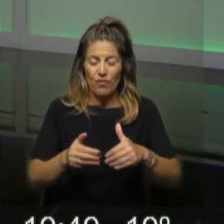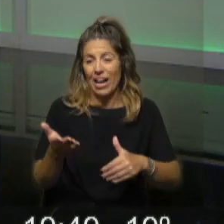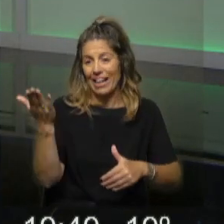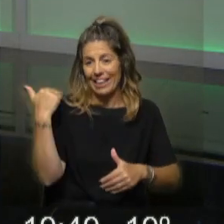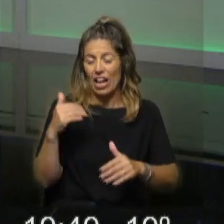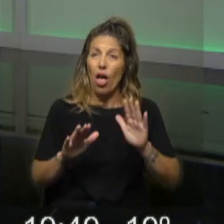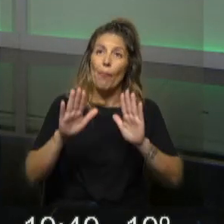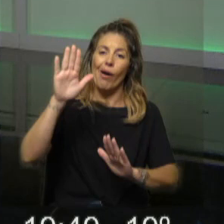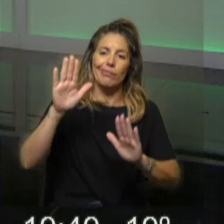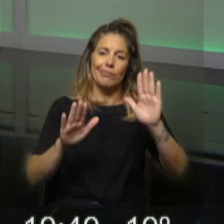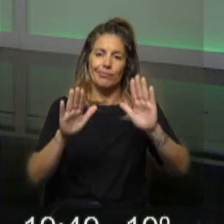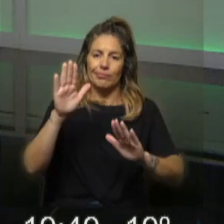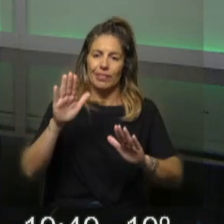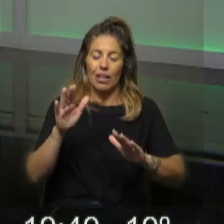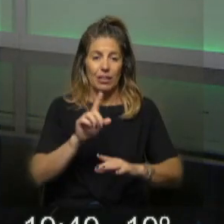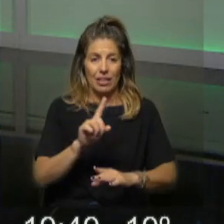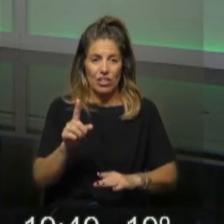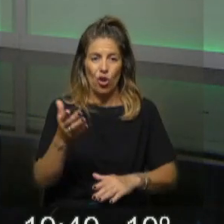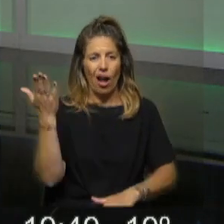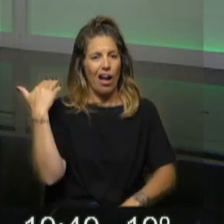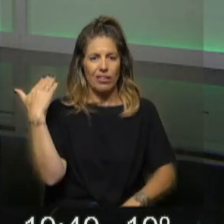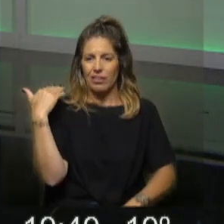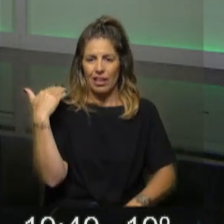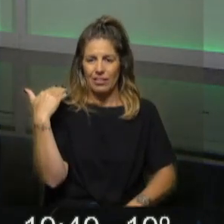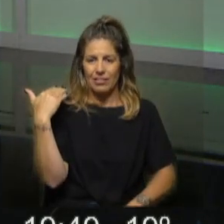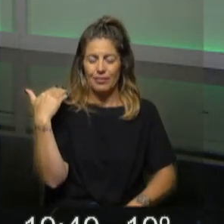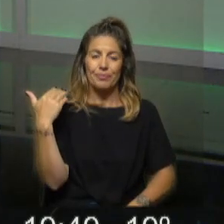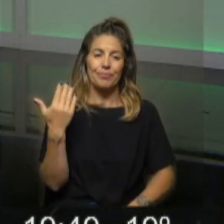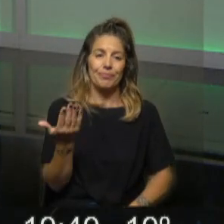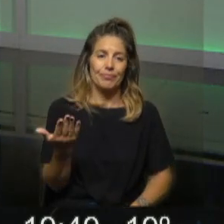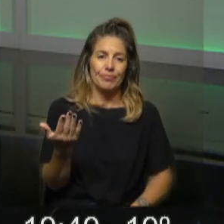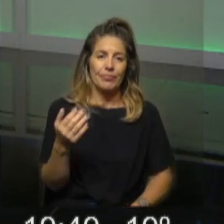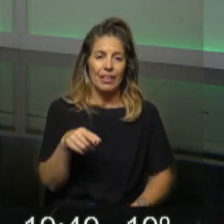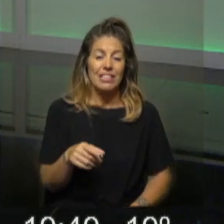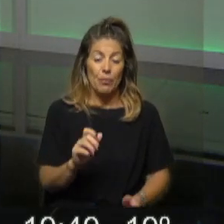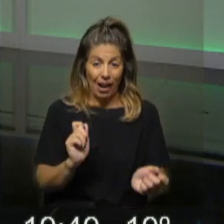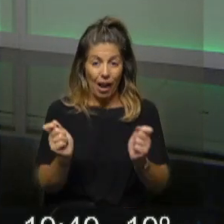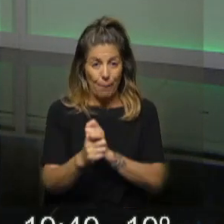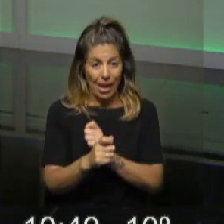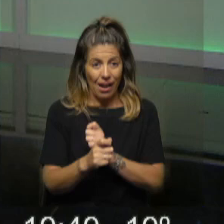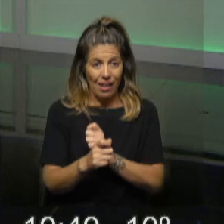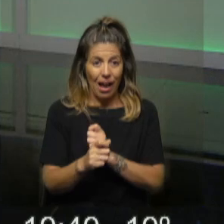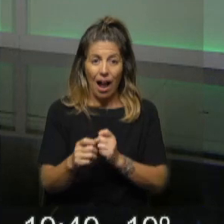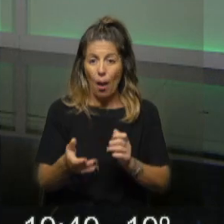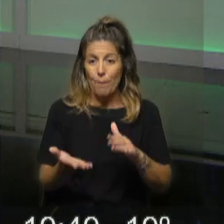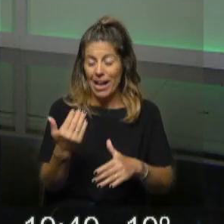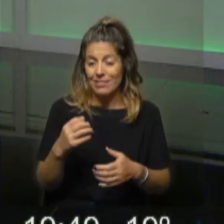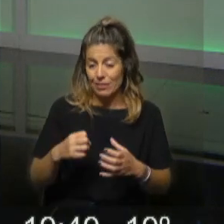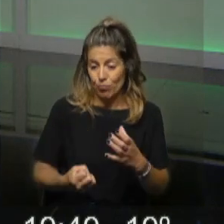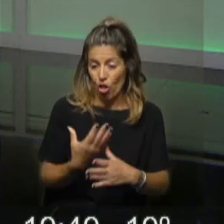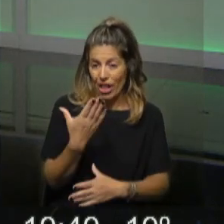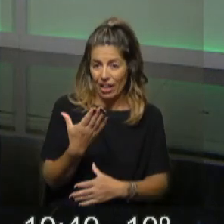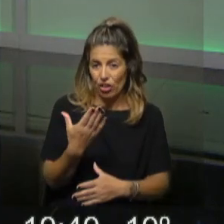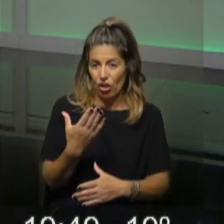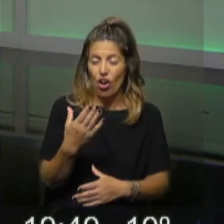que decía Martín recién, de votar con la mano elevada, elevando la mano, y se iba a pasar a algo que estaba más aggiornado en